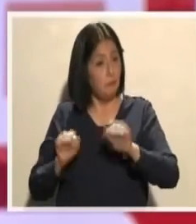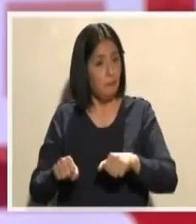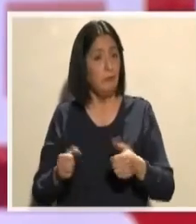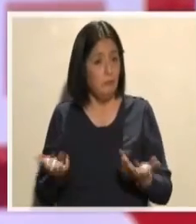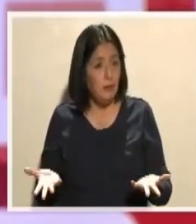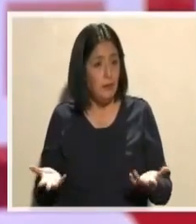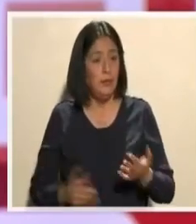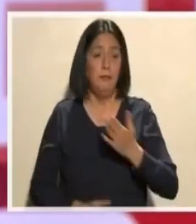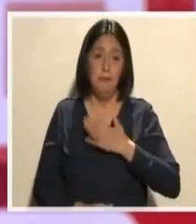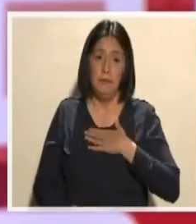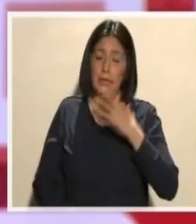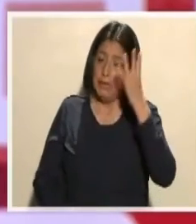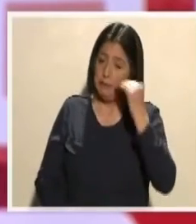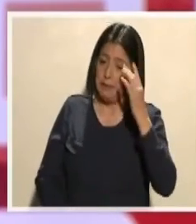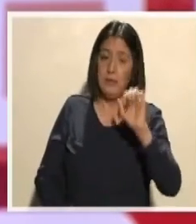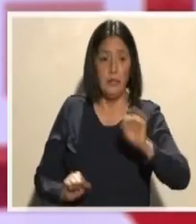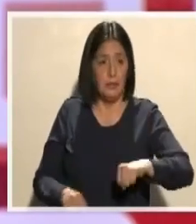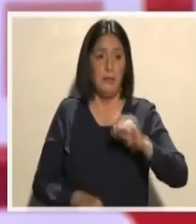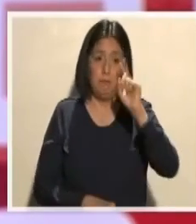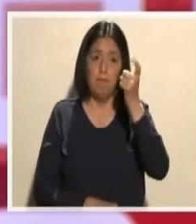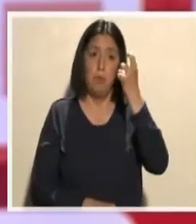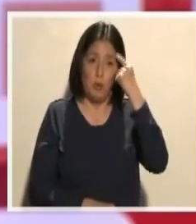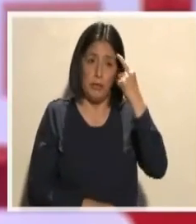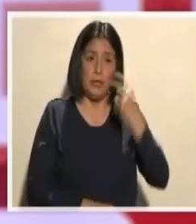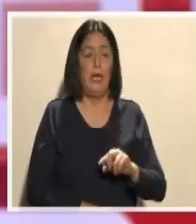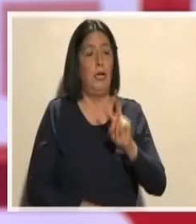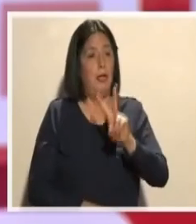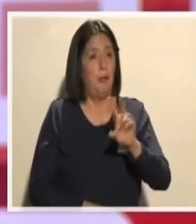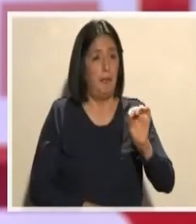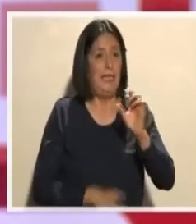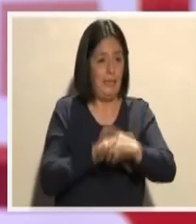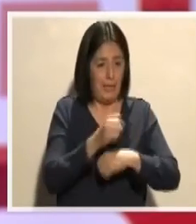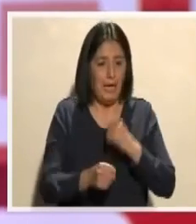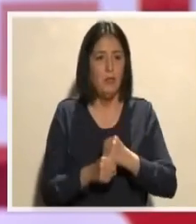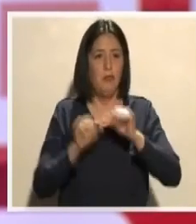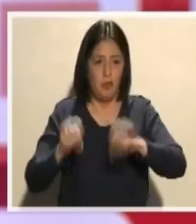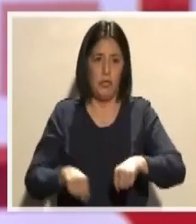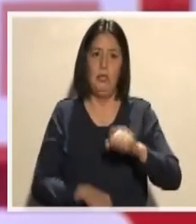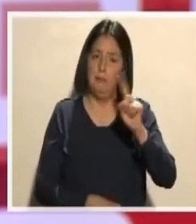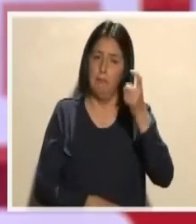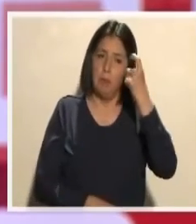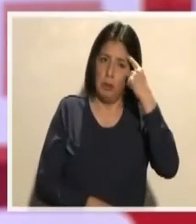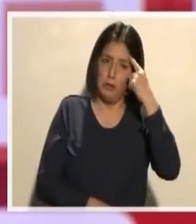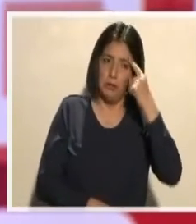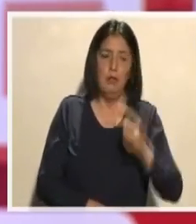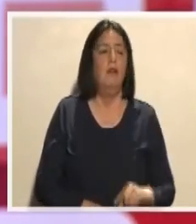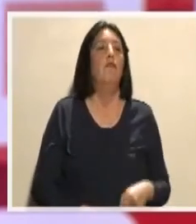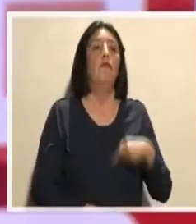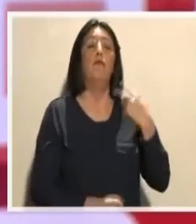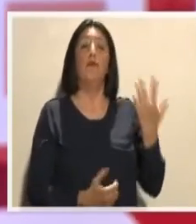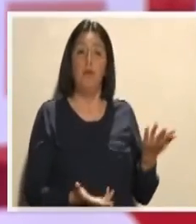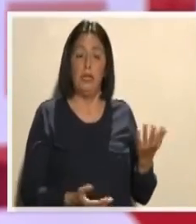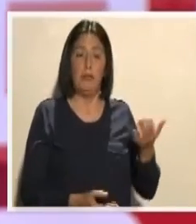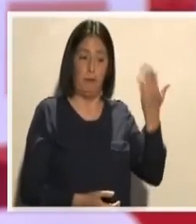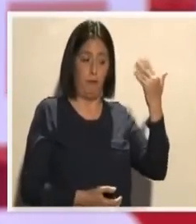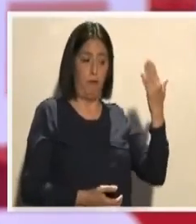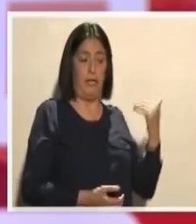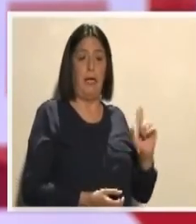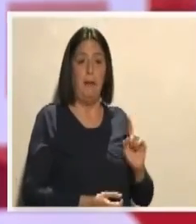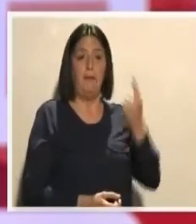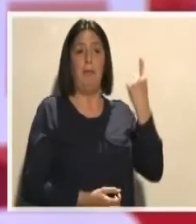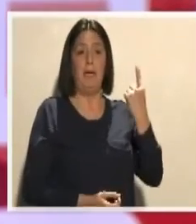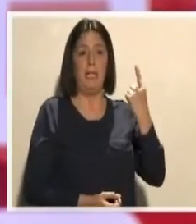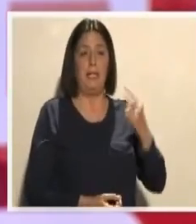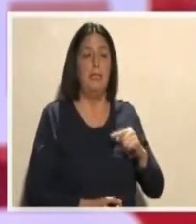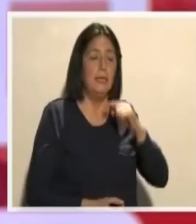mi experiencia es la política. Tengo 20 años en política. Fui primera dama de la Nación a los 19